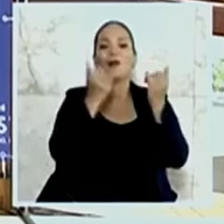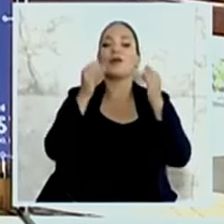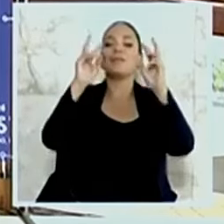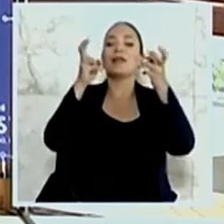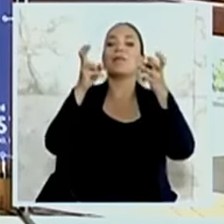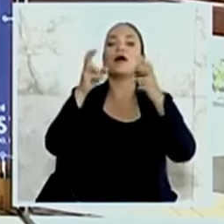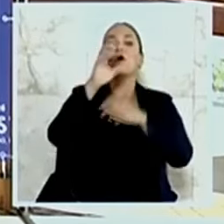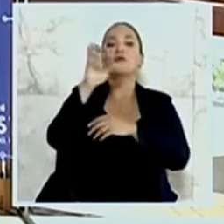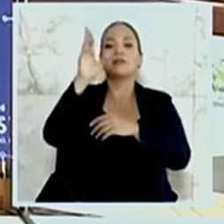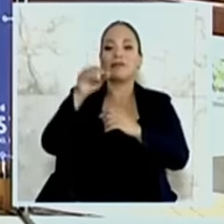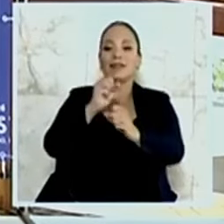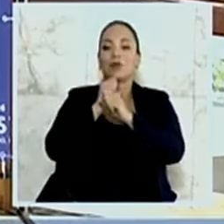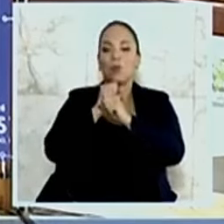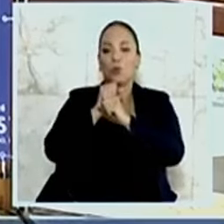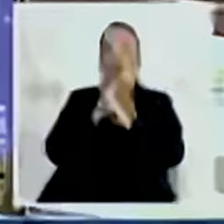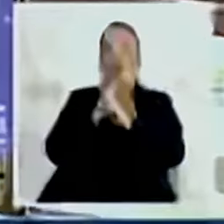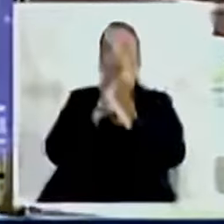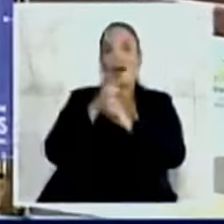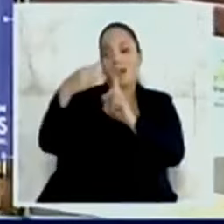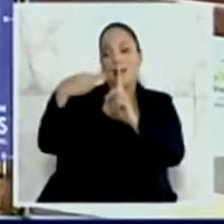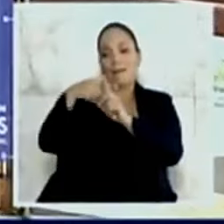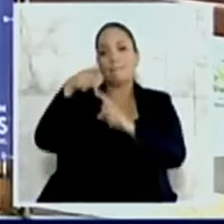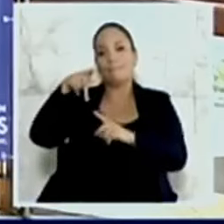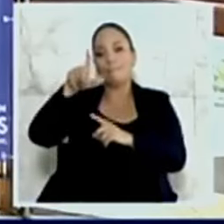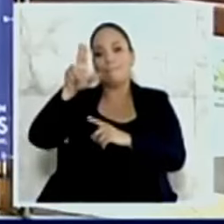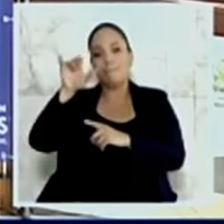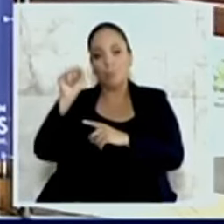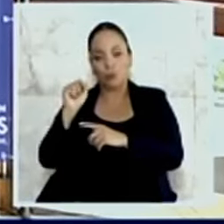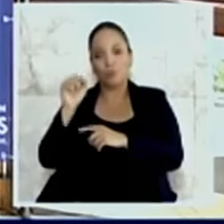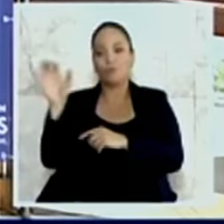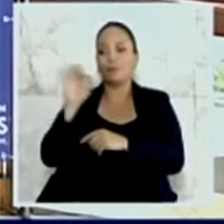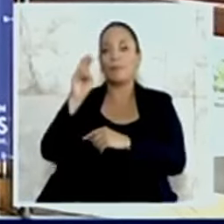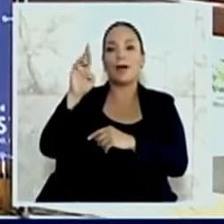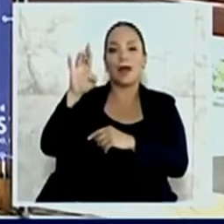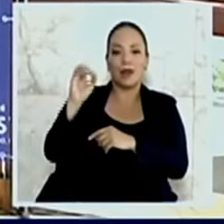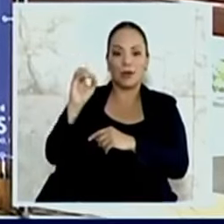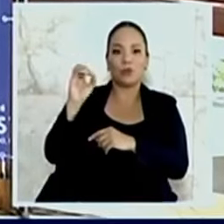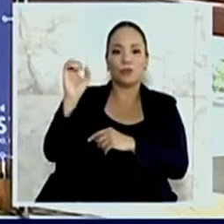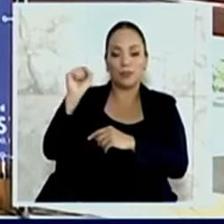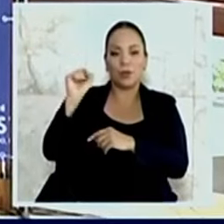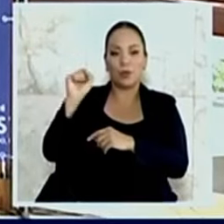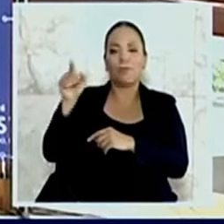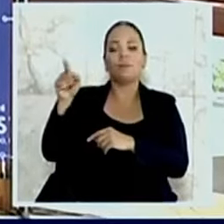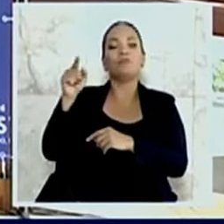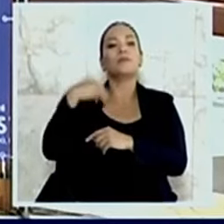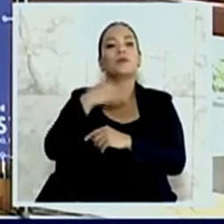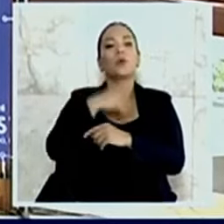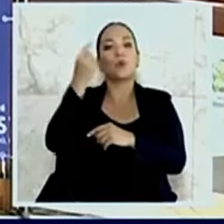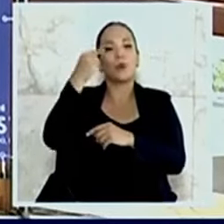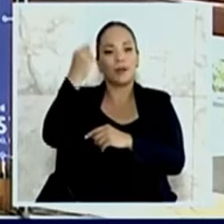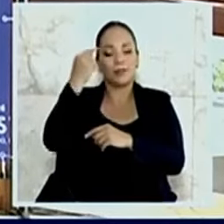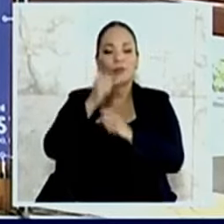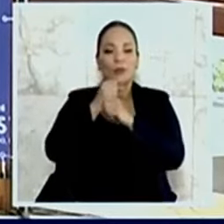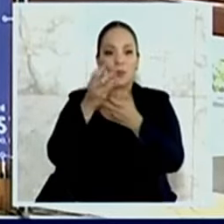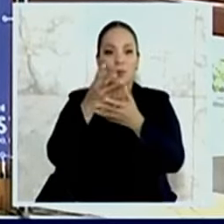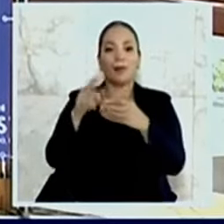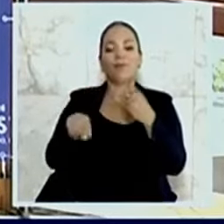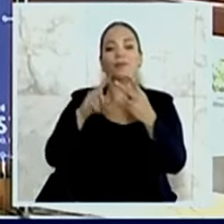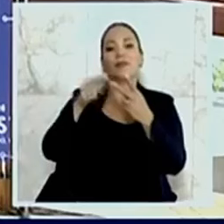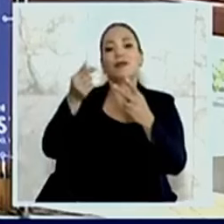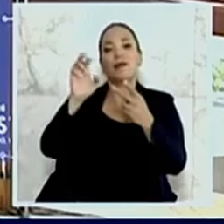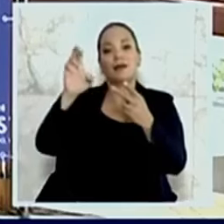El quinto anuncio corresponde a los avances de la operación Costa Rica Segura Plus. Invitamos